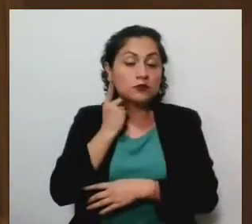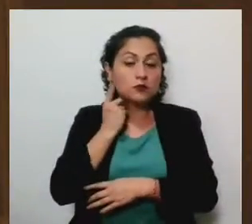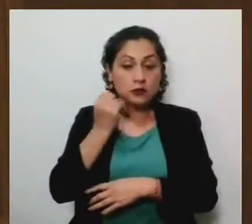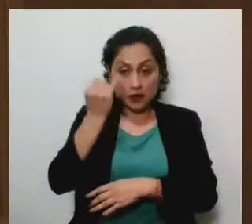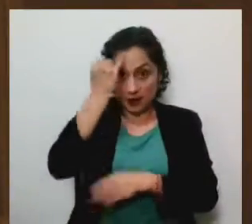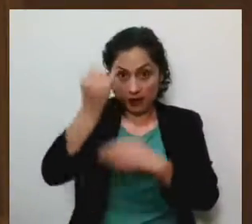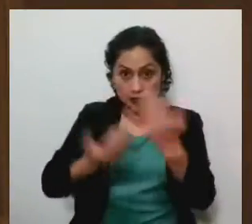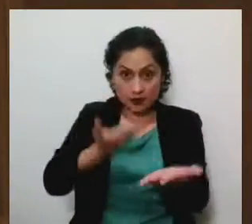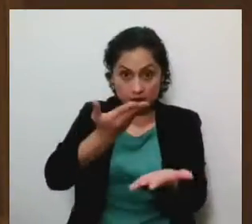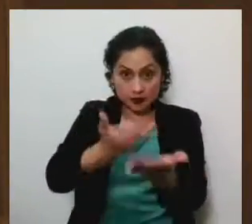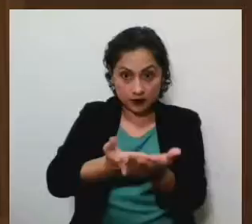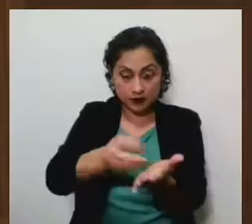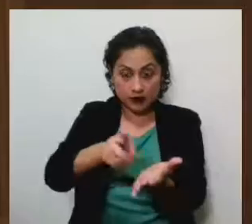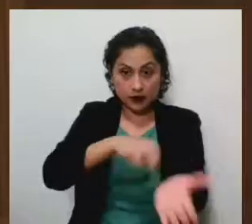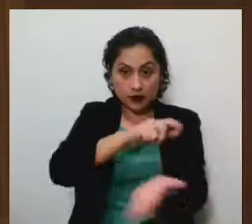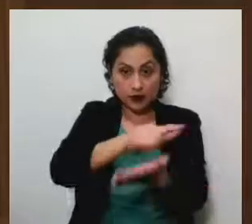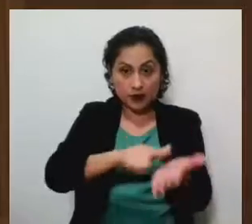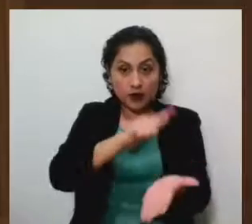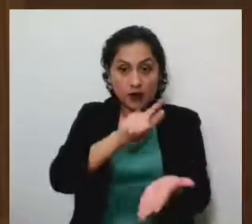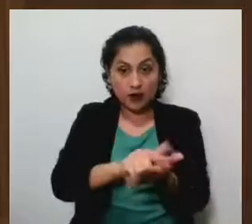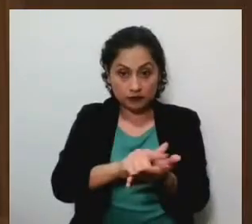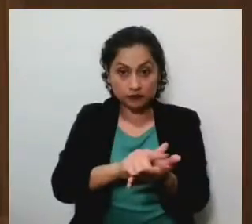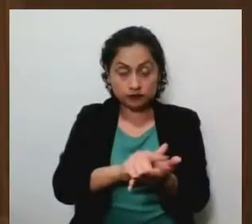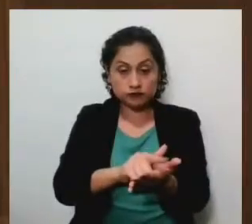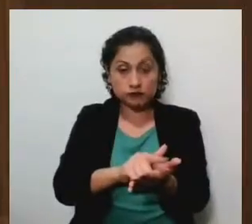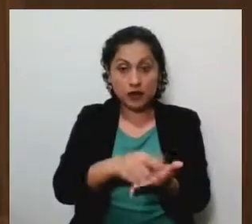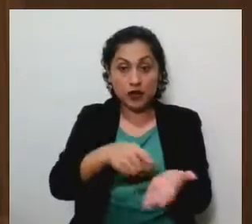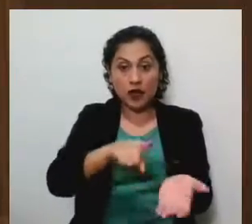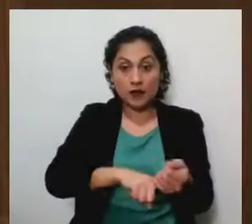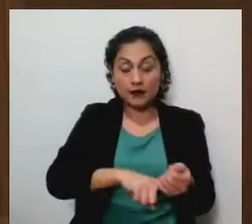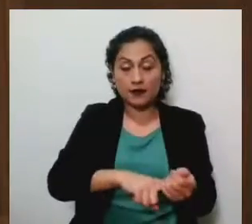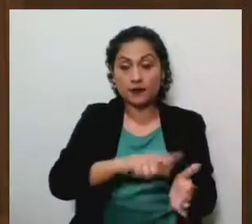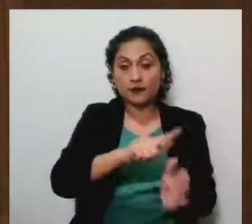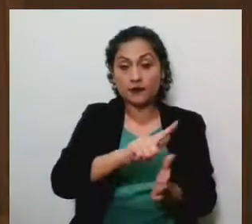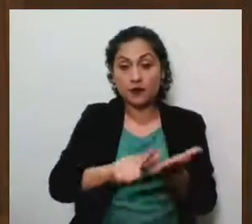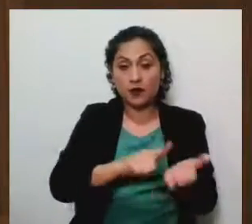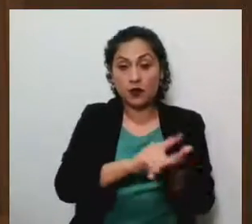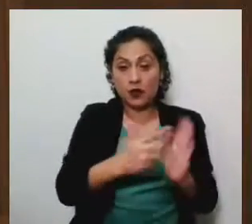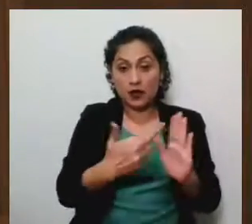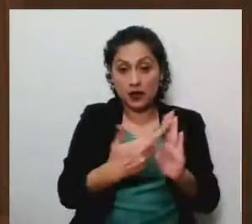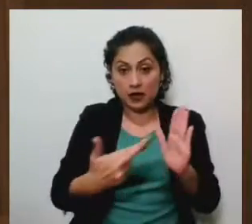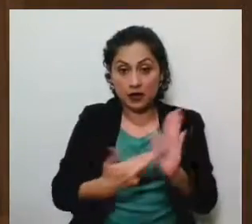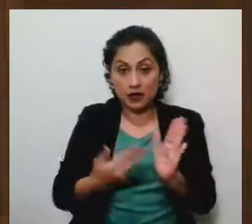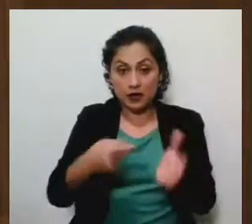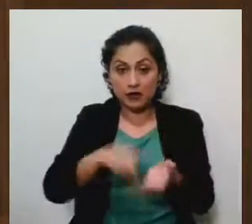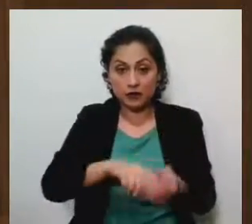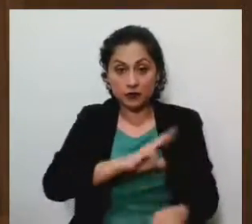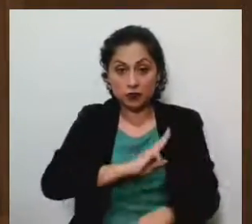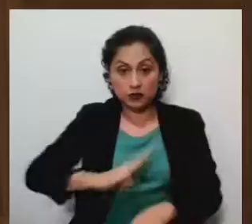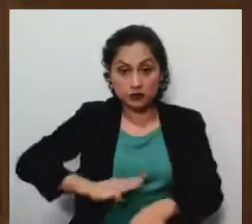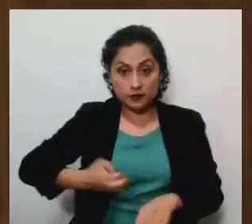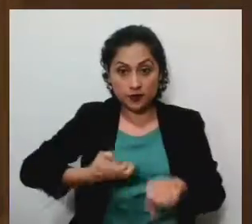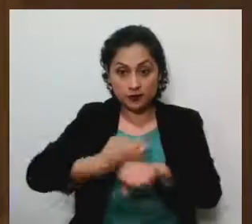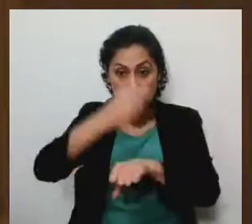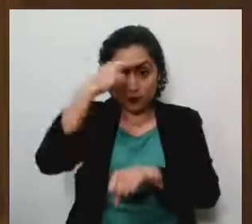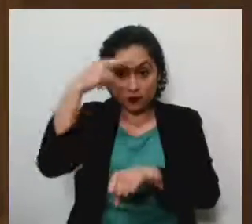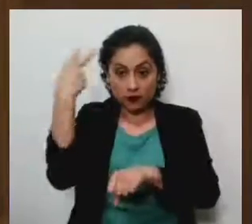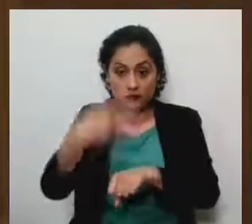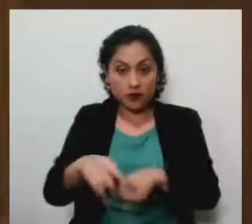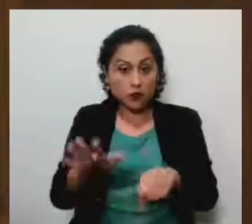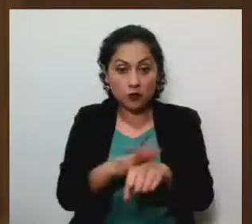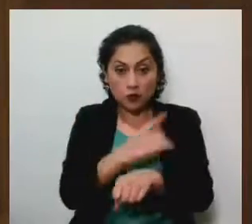se reforman diversas disposiciones a la Ley Orgánica Municipal del Estado de México, conforme a la siguiente exposición de